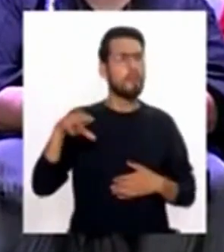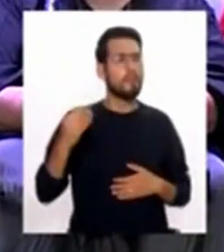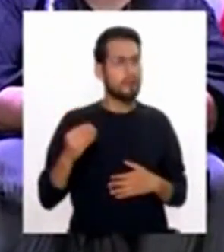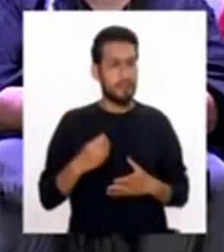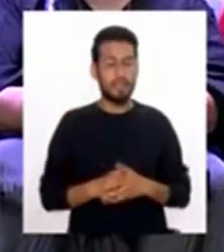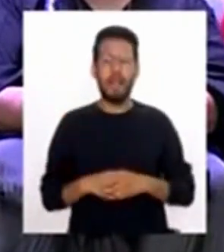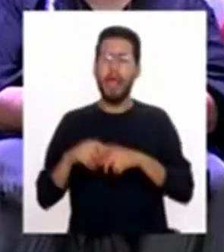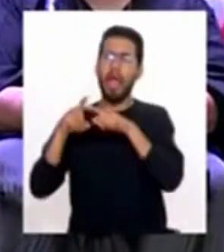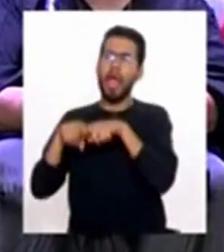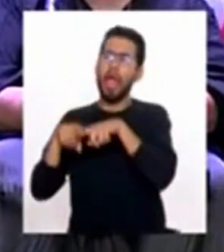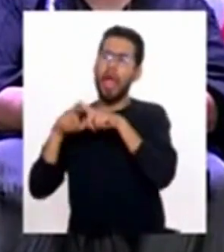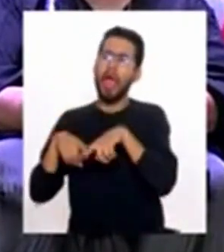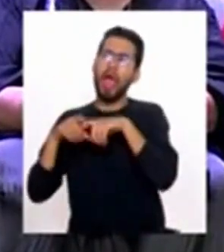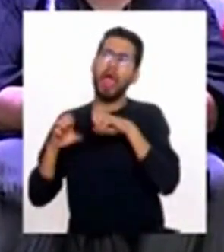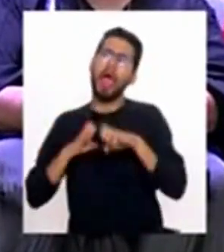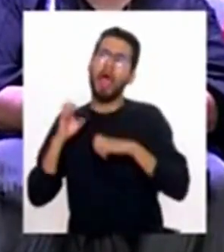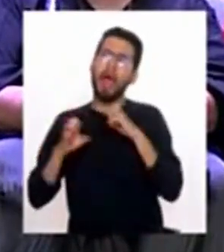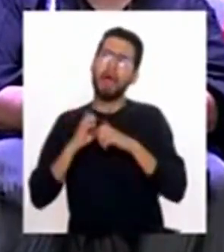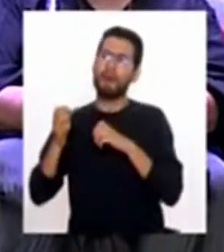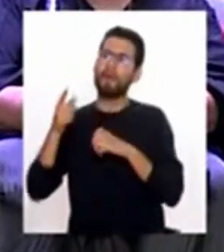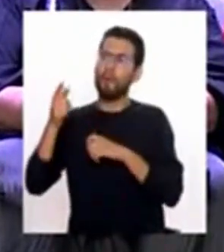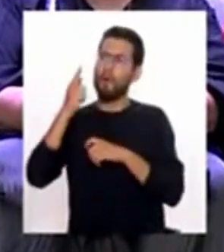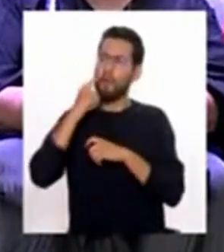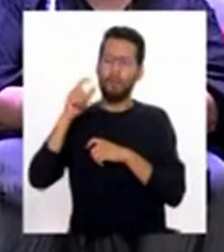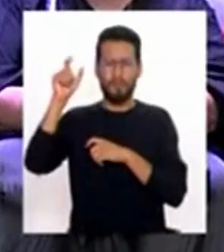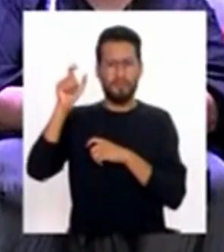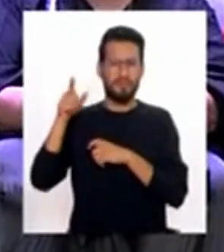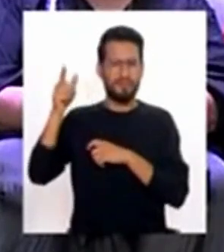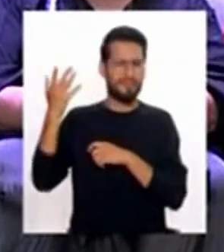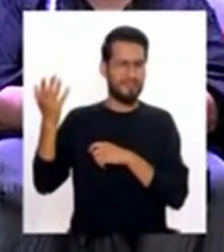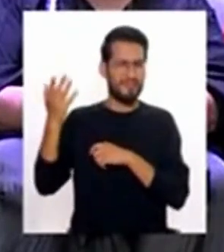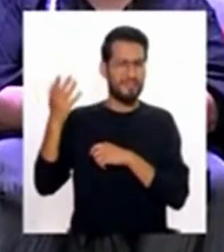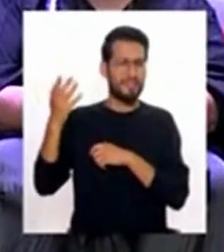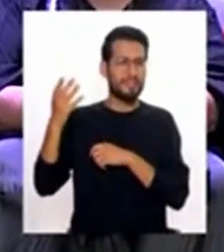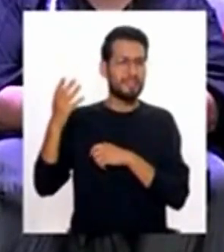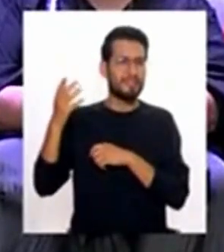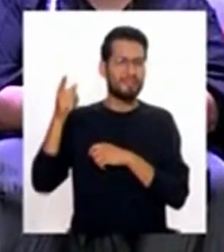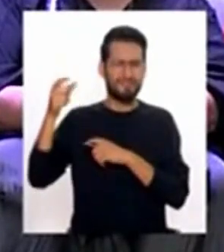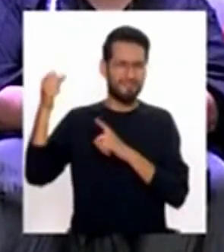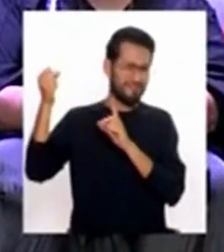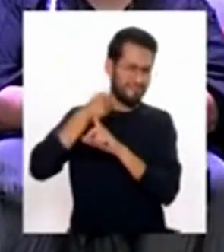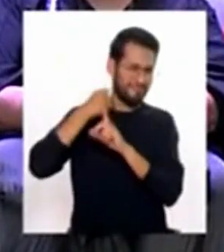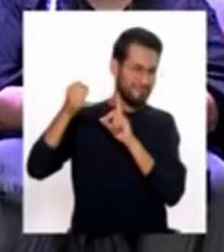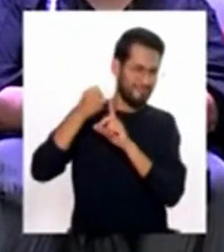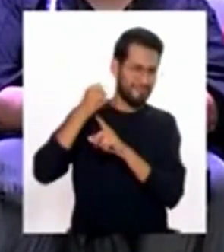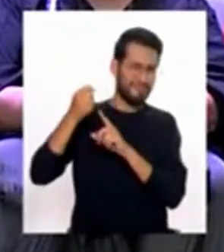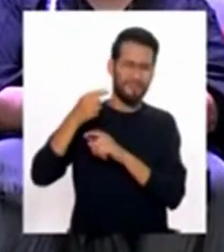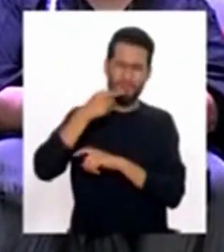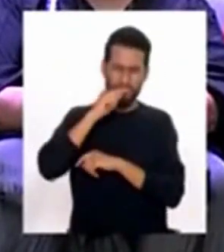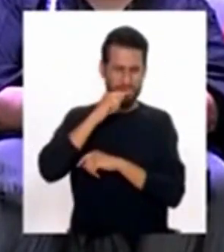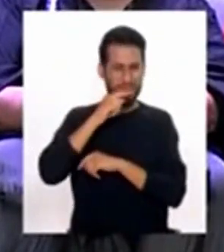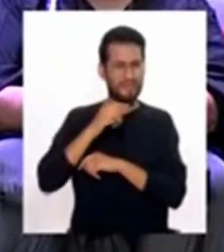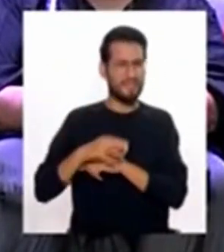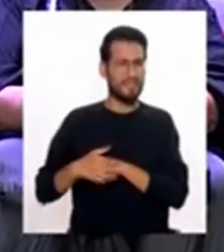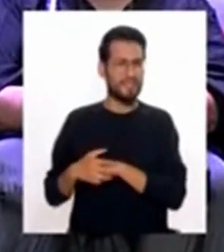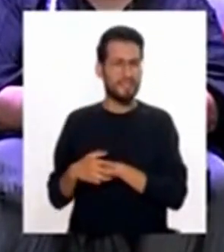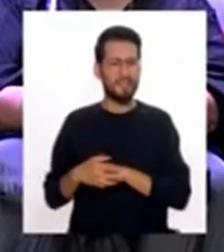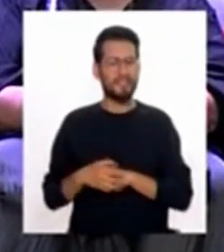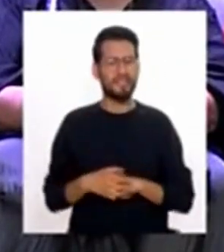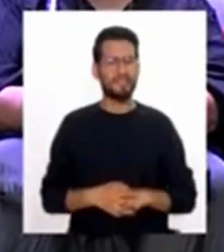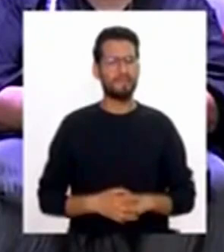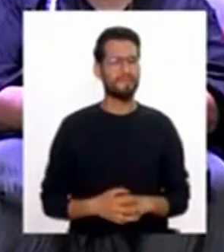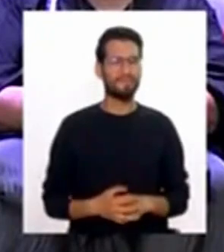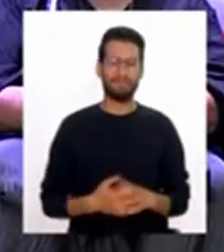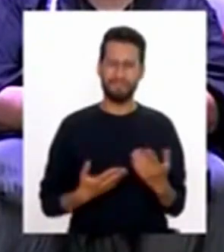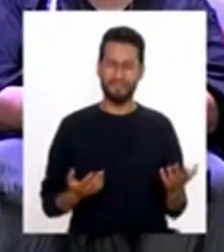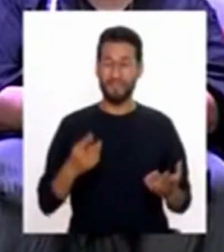esa dependencia emocional que hay con aquella persona que lo maltrata a una mujer.